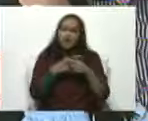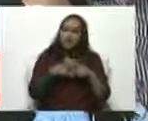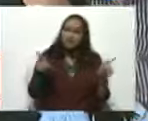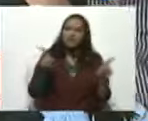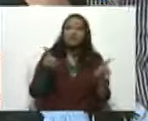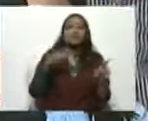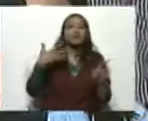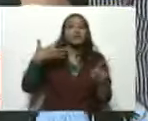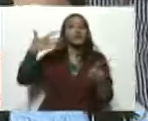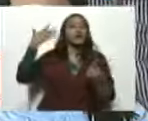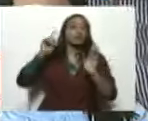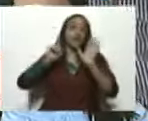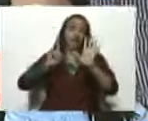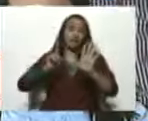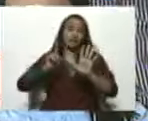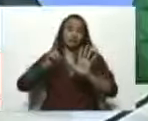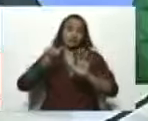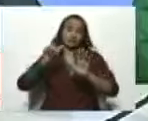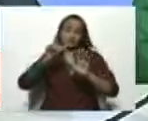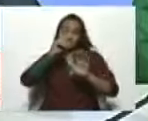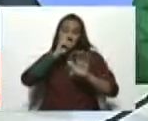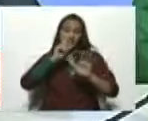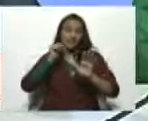6 últimas presidenciales.